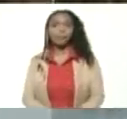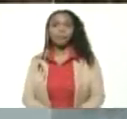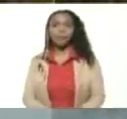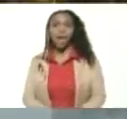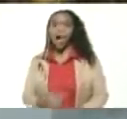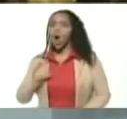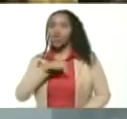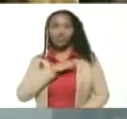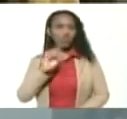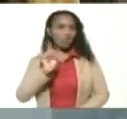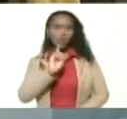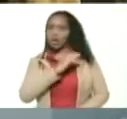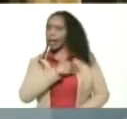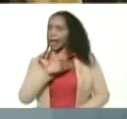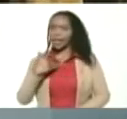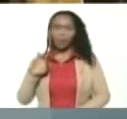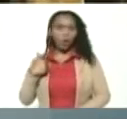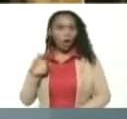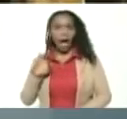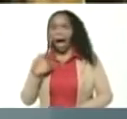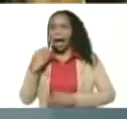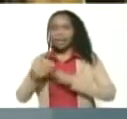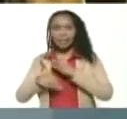Nosotros no hubiéramos querido hacer esto.